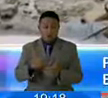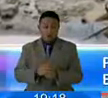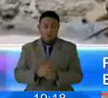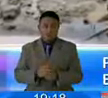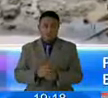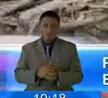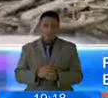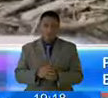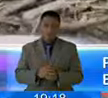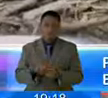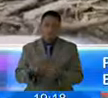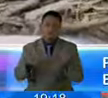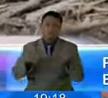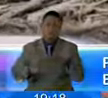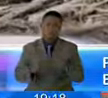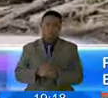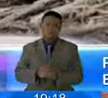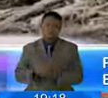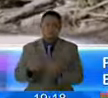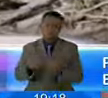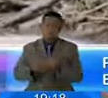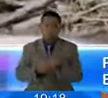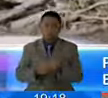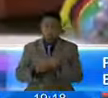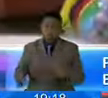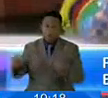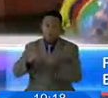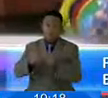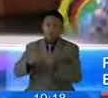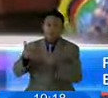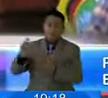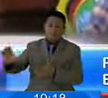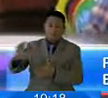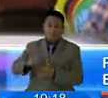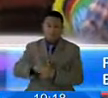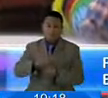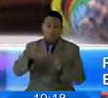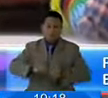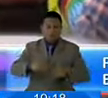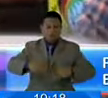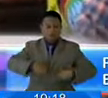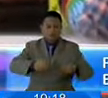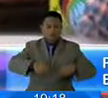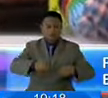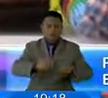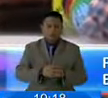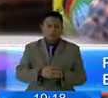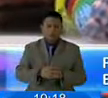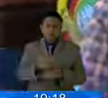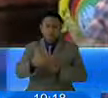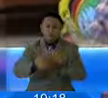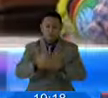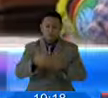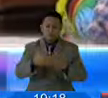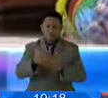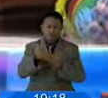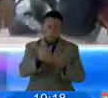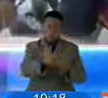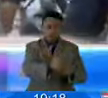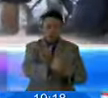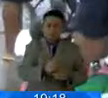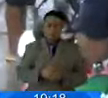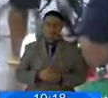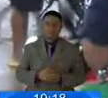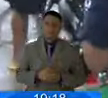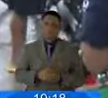nos permite utilizar más recursos de los que tenemos en la provincia, solicitarlos en caso de ser necesario y vamos a atenderlos a medida que vengan las afectaciones.